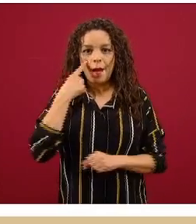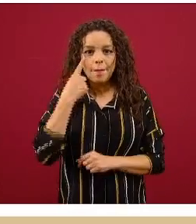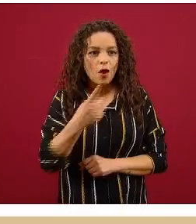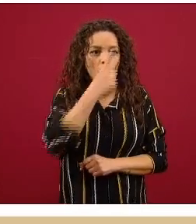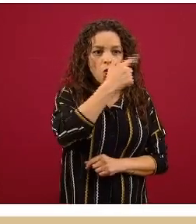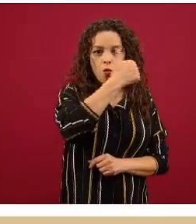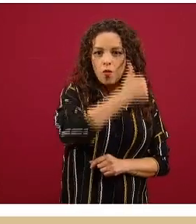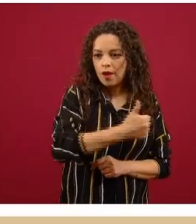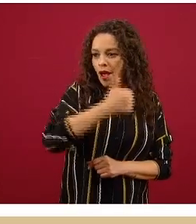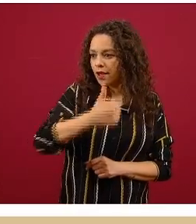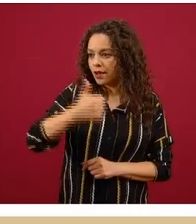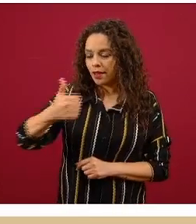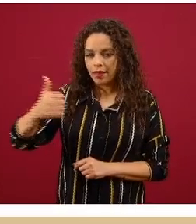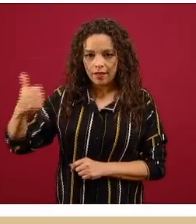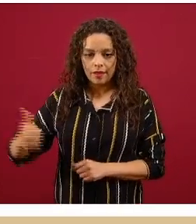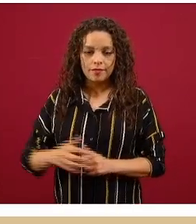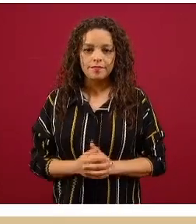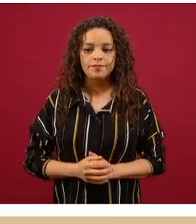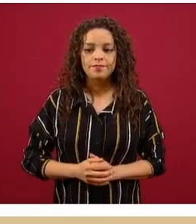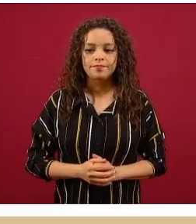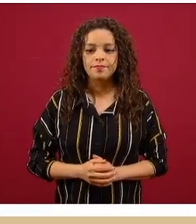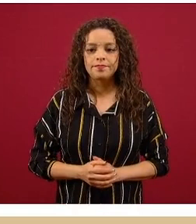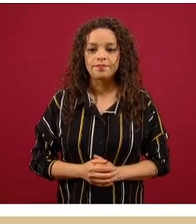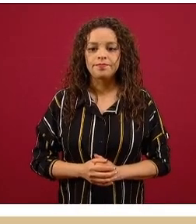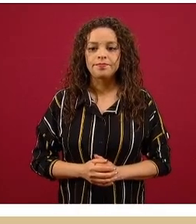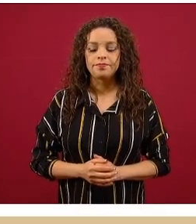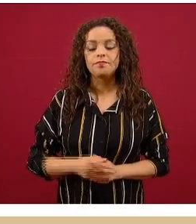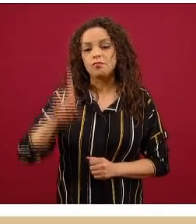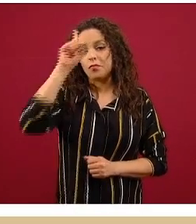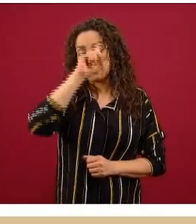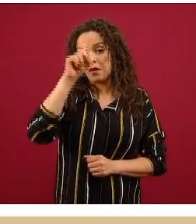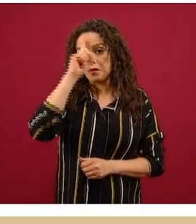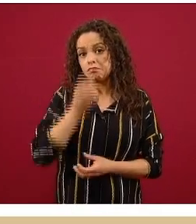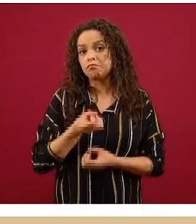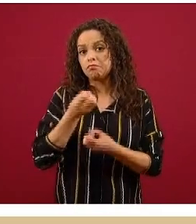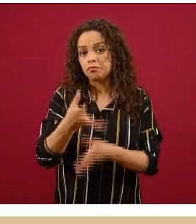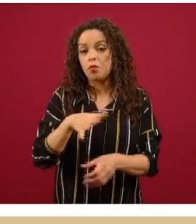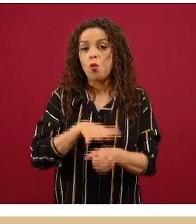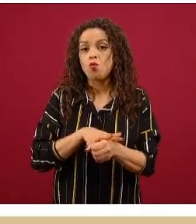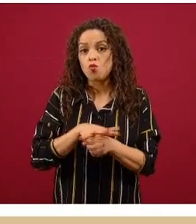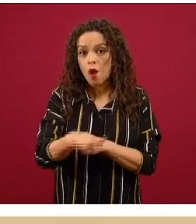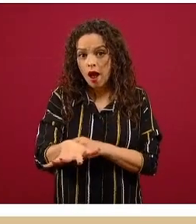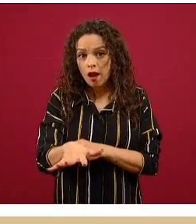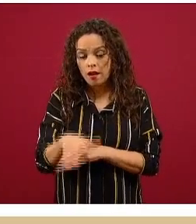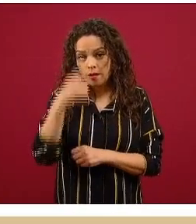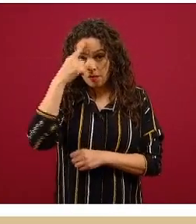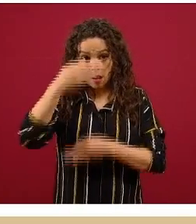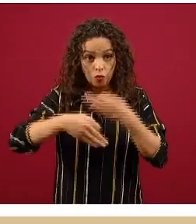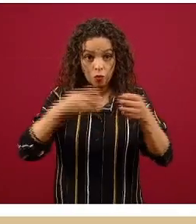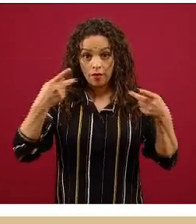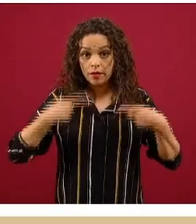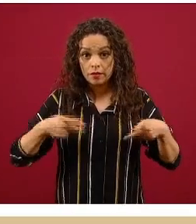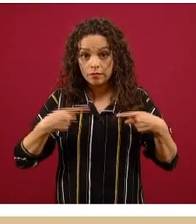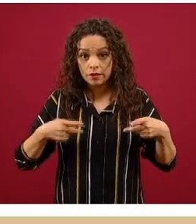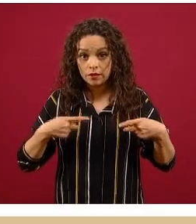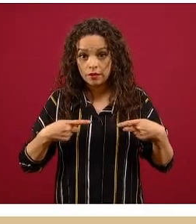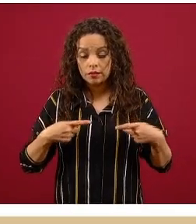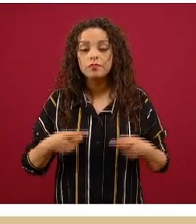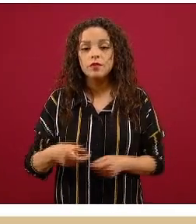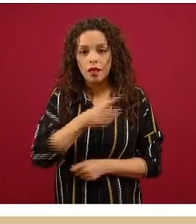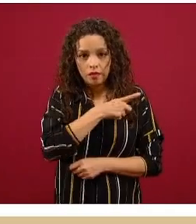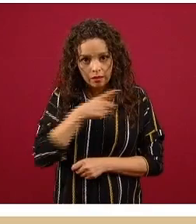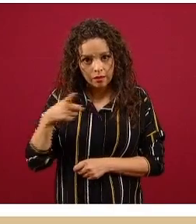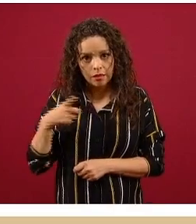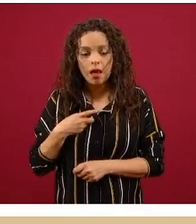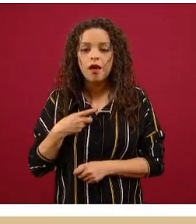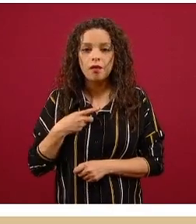queremos hacer énfasis que la recomendación a la población es poder sumarse a